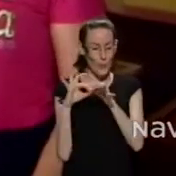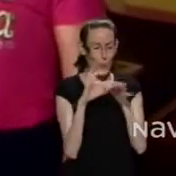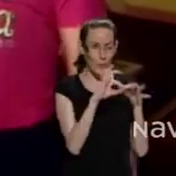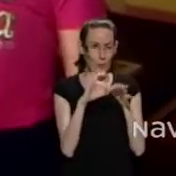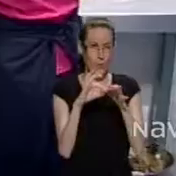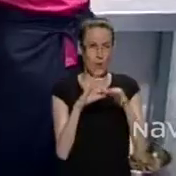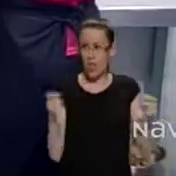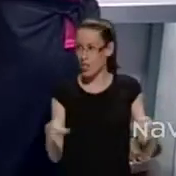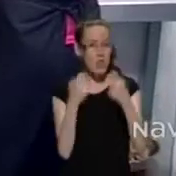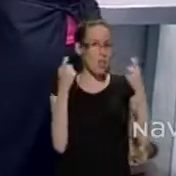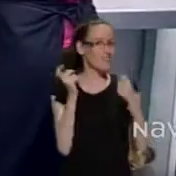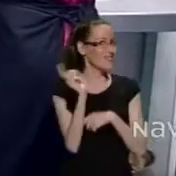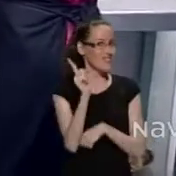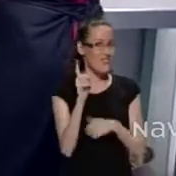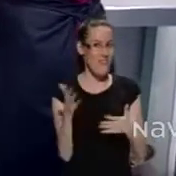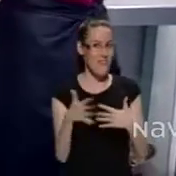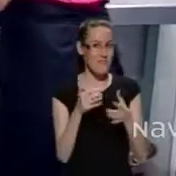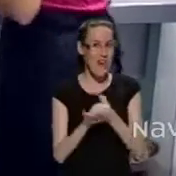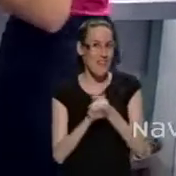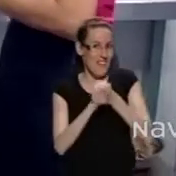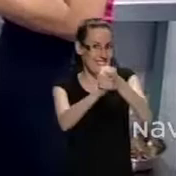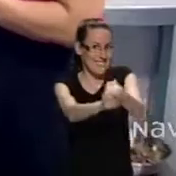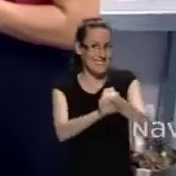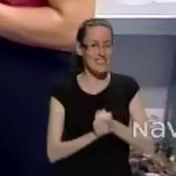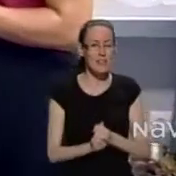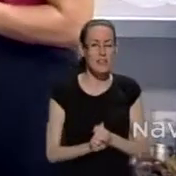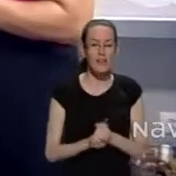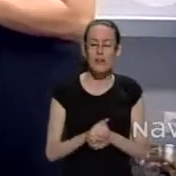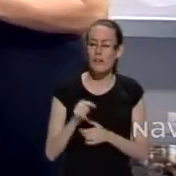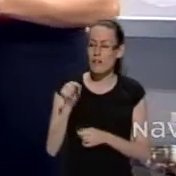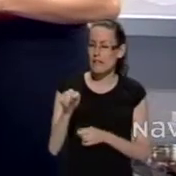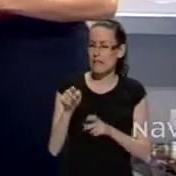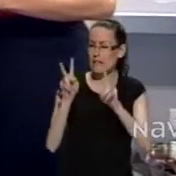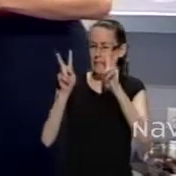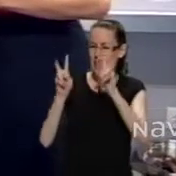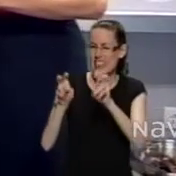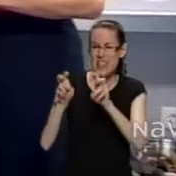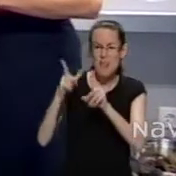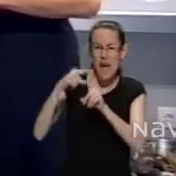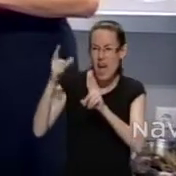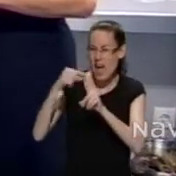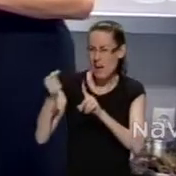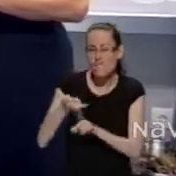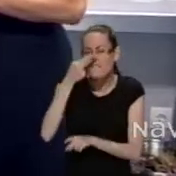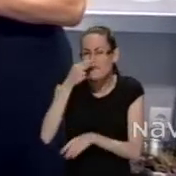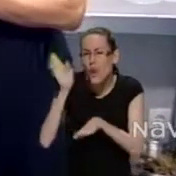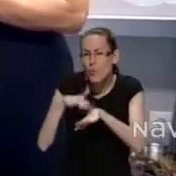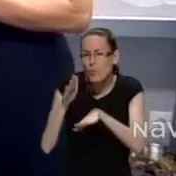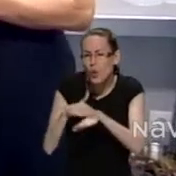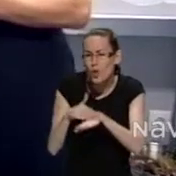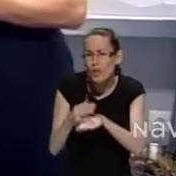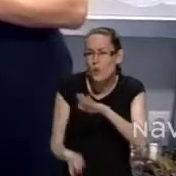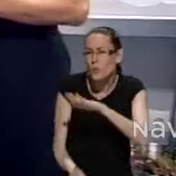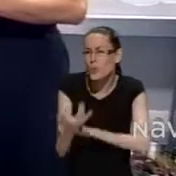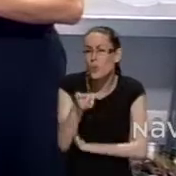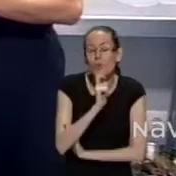sino todo lo contrario, van de la mano. ¿Cómo comenzaste a interesarte por todo este mundo? Bueno, yo la verdad es